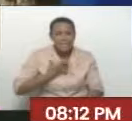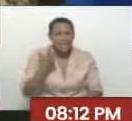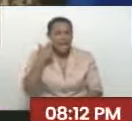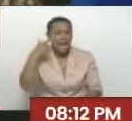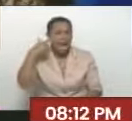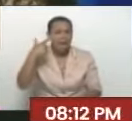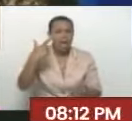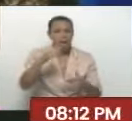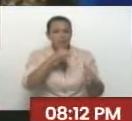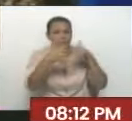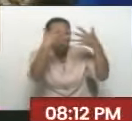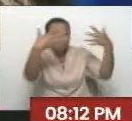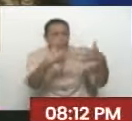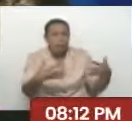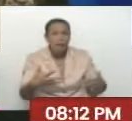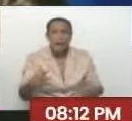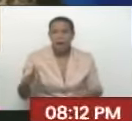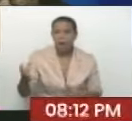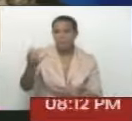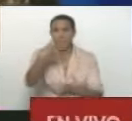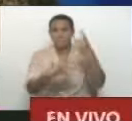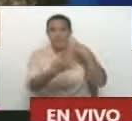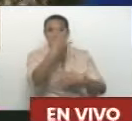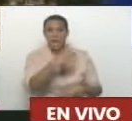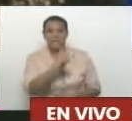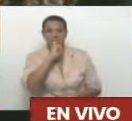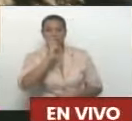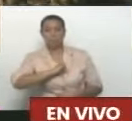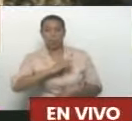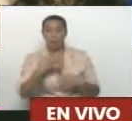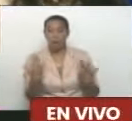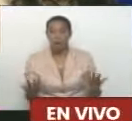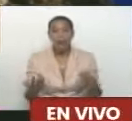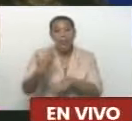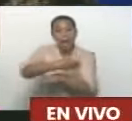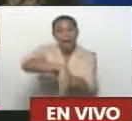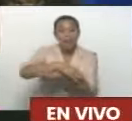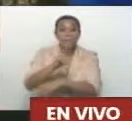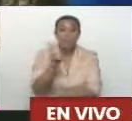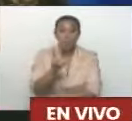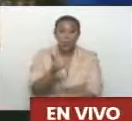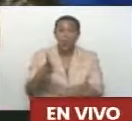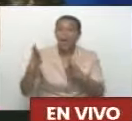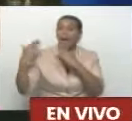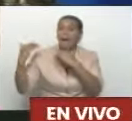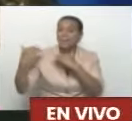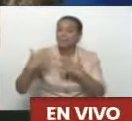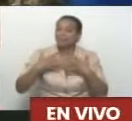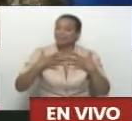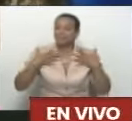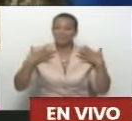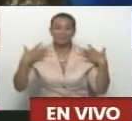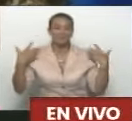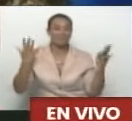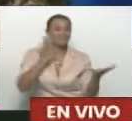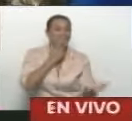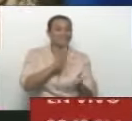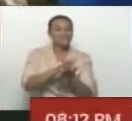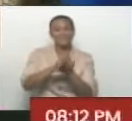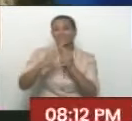siempre pisotearnos, siempre quiere lanzar odio. Bueno, en las calles de Venezuela se respira esperanza, se respira amor.